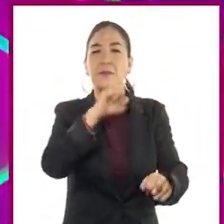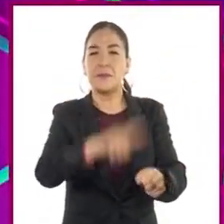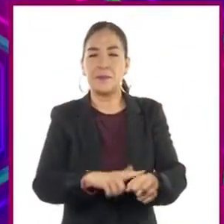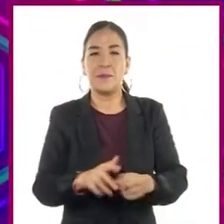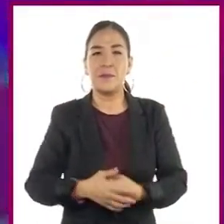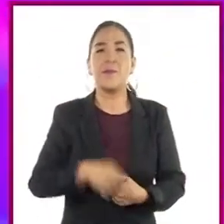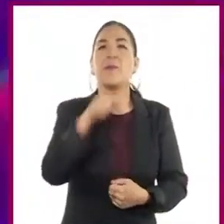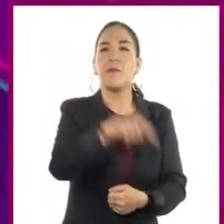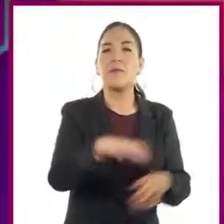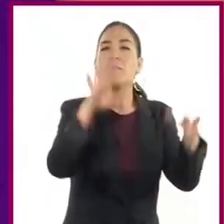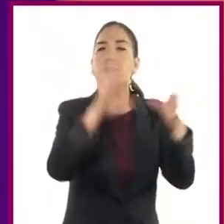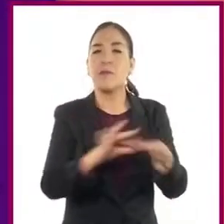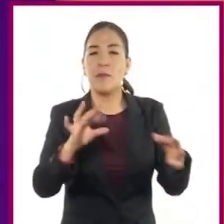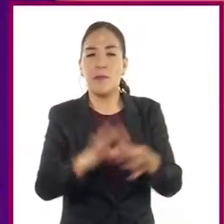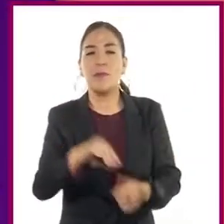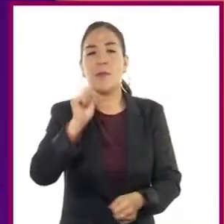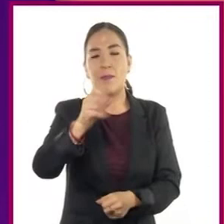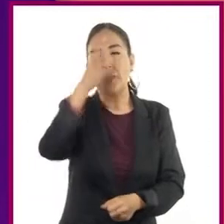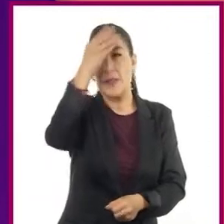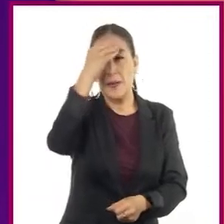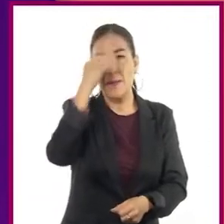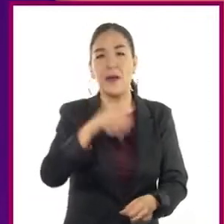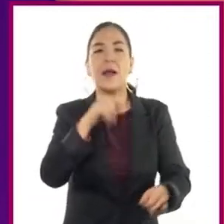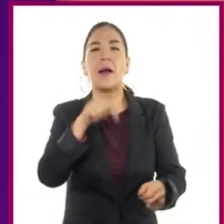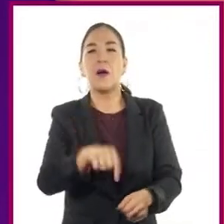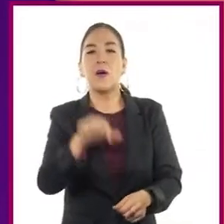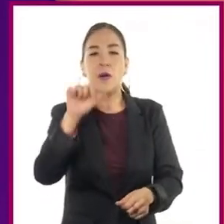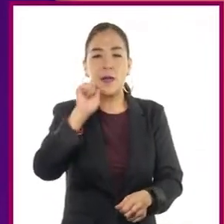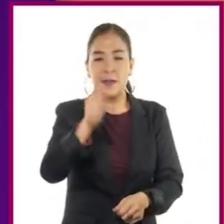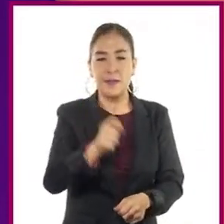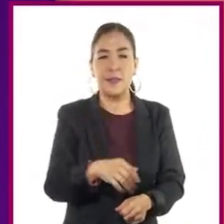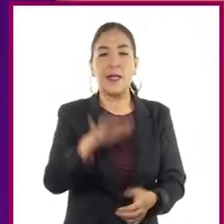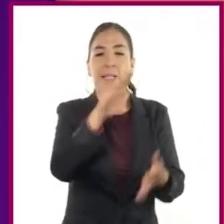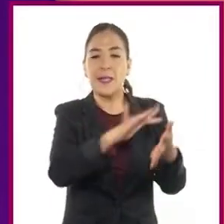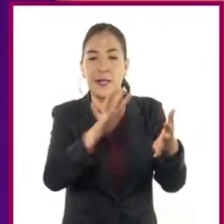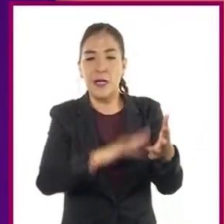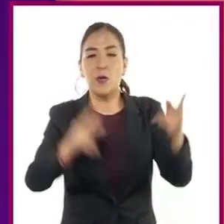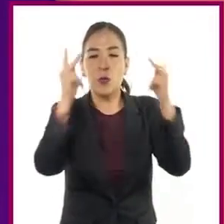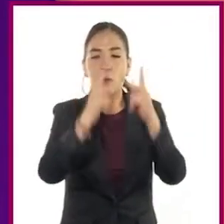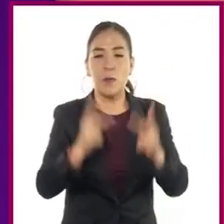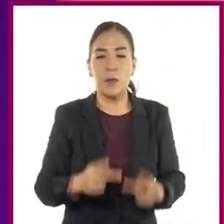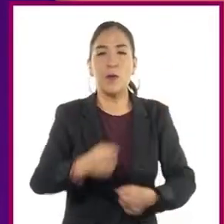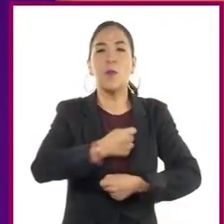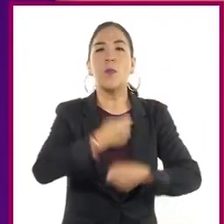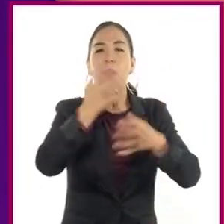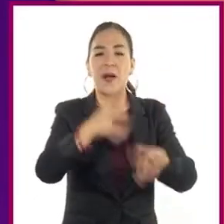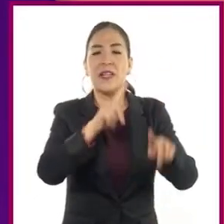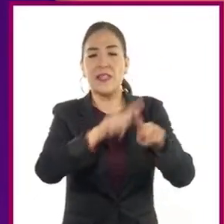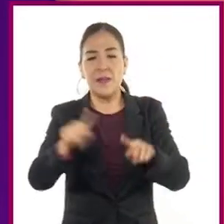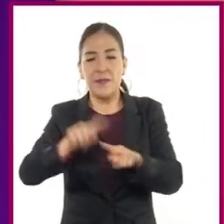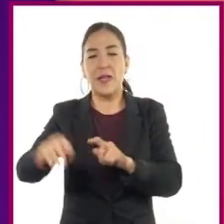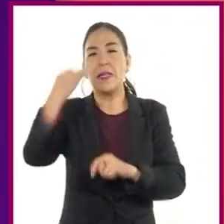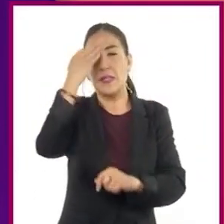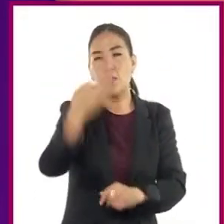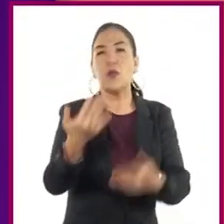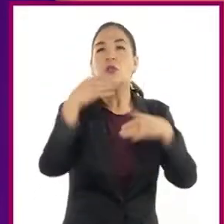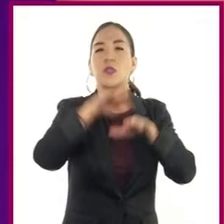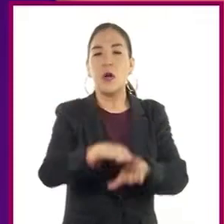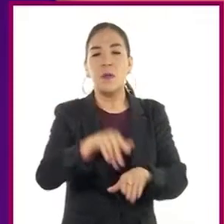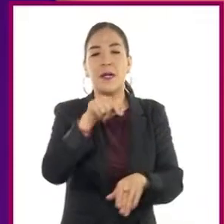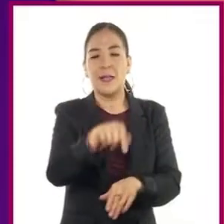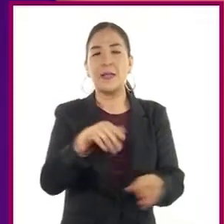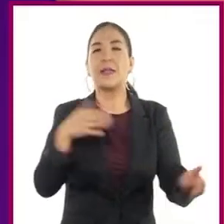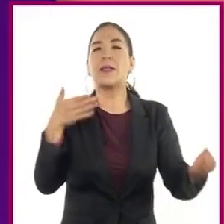esto abordaremos el aprendizaje esperado. Lee y compara poemas de diferentes épocas sobre un